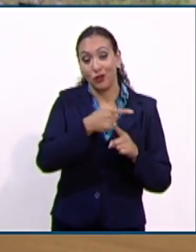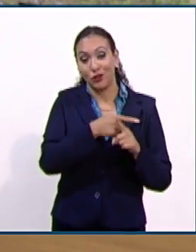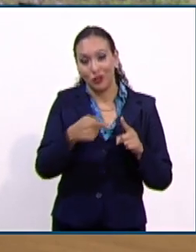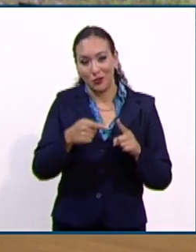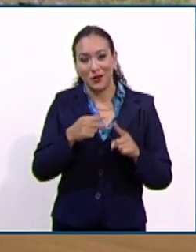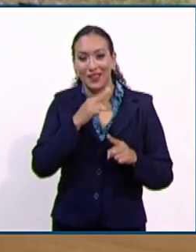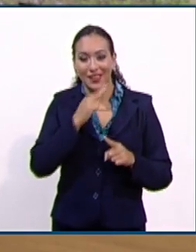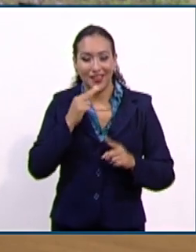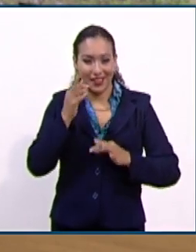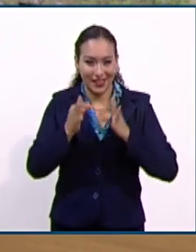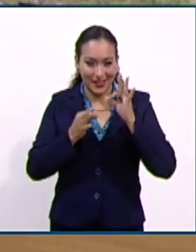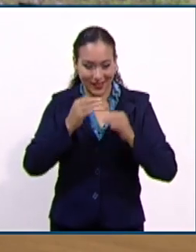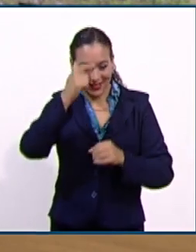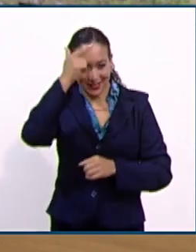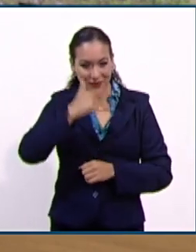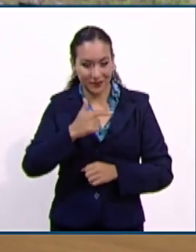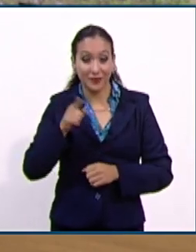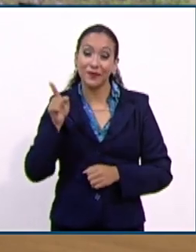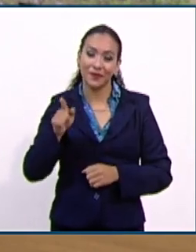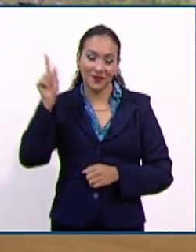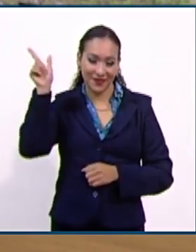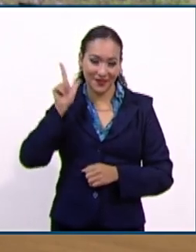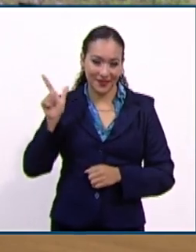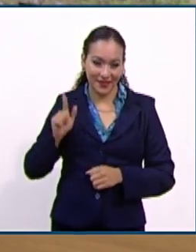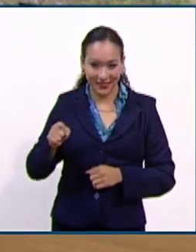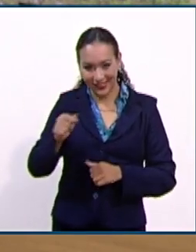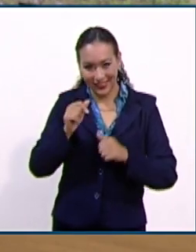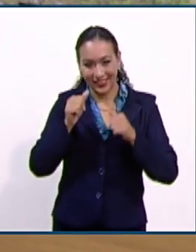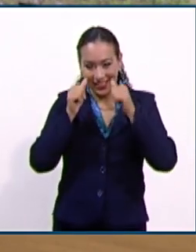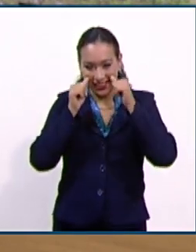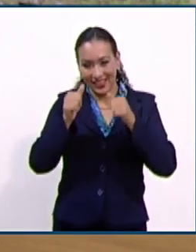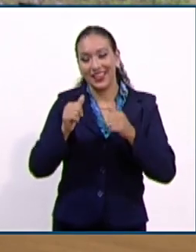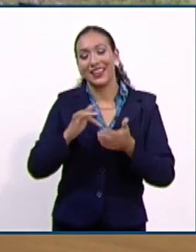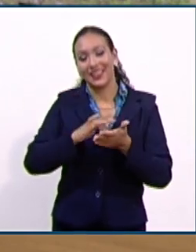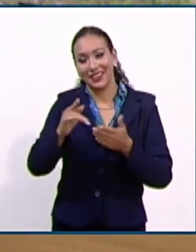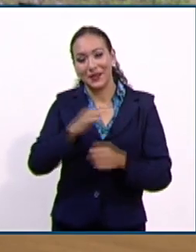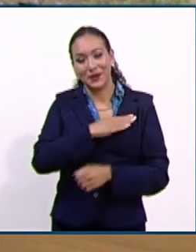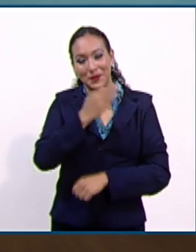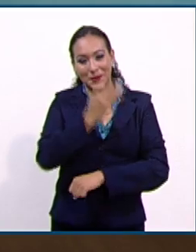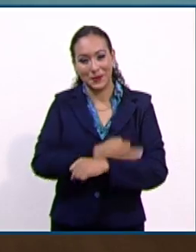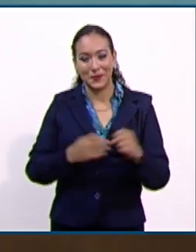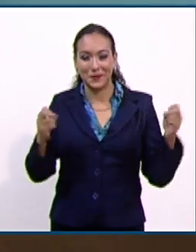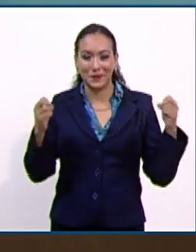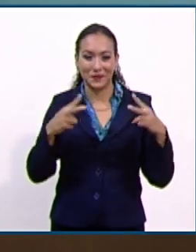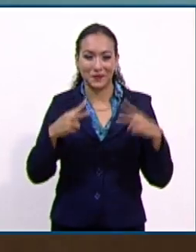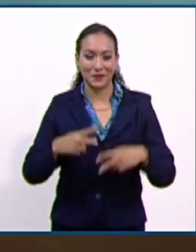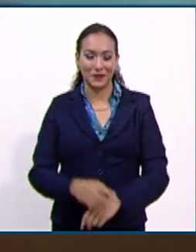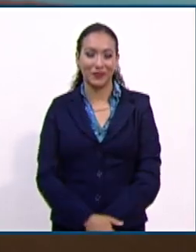noticiario nocturno. Soy Lorena Sánchez Cabrera y le deseo que tenga una excelente tarde. Hasta pronto.